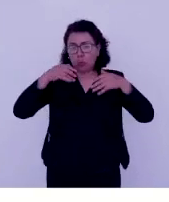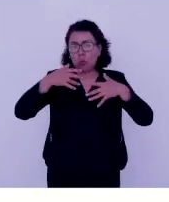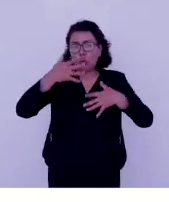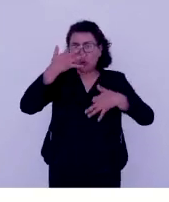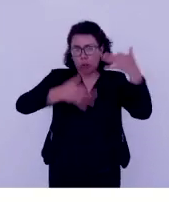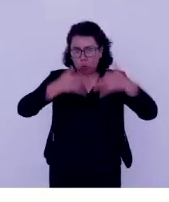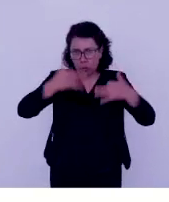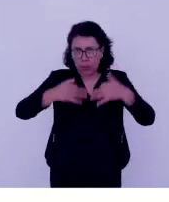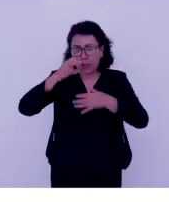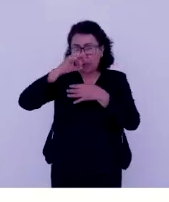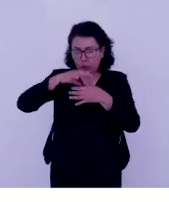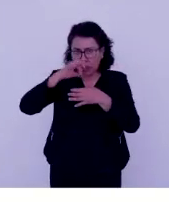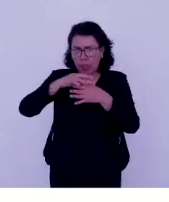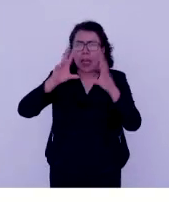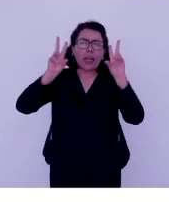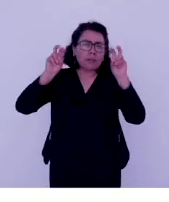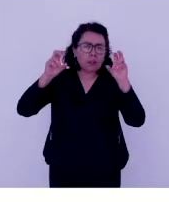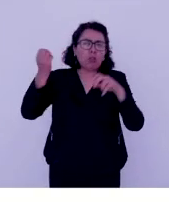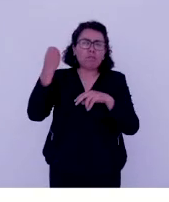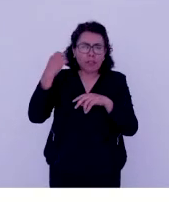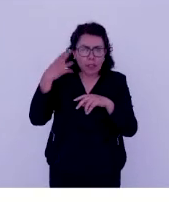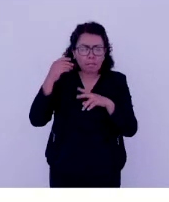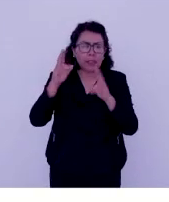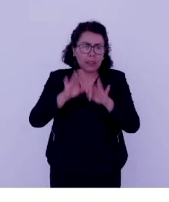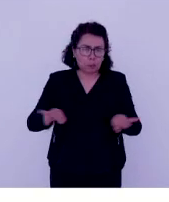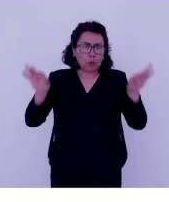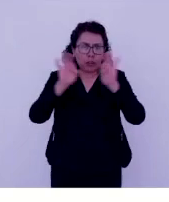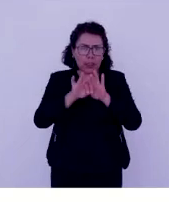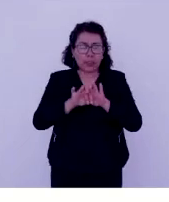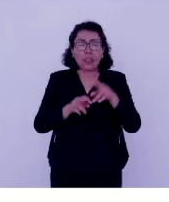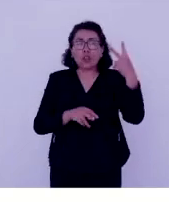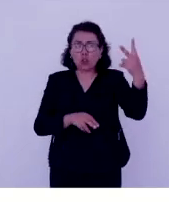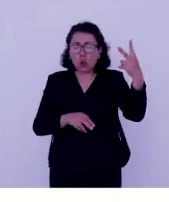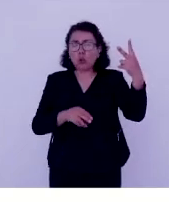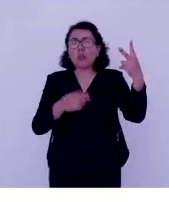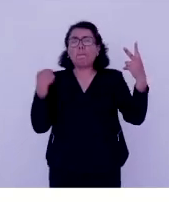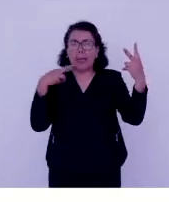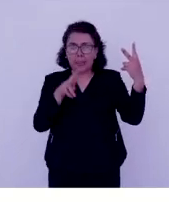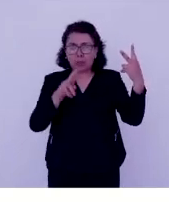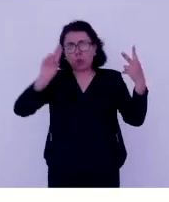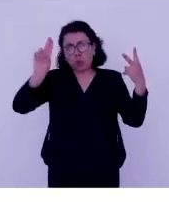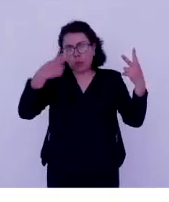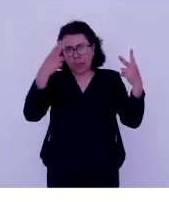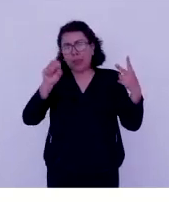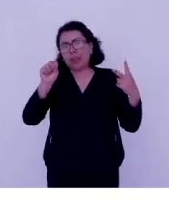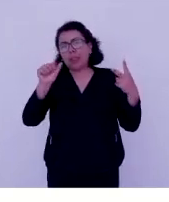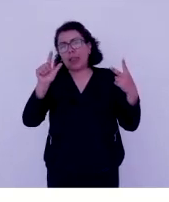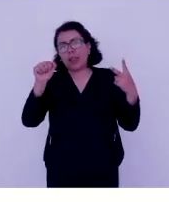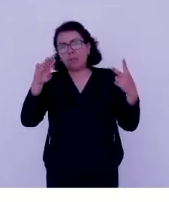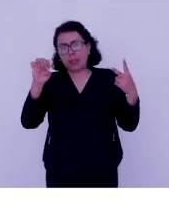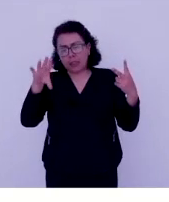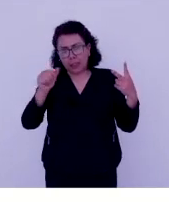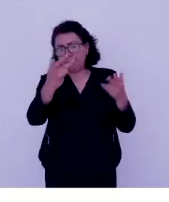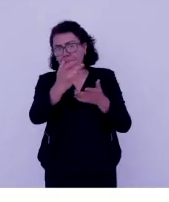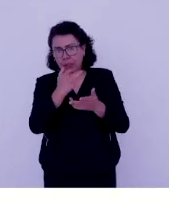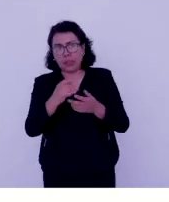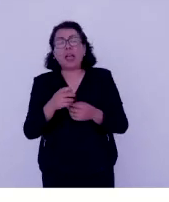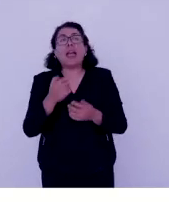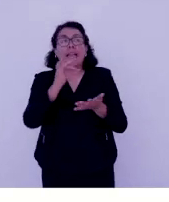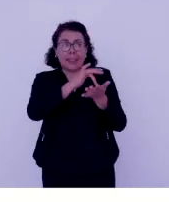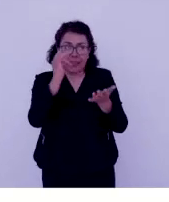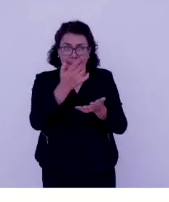judicial conferencias de temas actuales con dos profesores de la Universidad de Salamanca mi agradecimiento a mis colegas de los tribunales